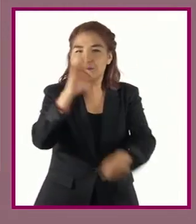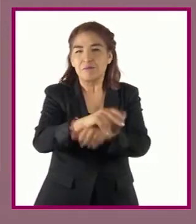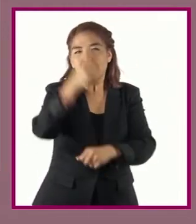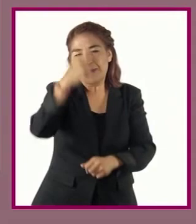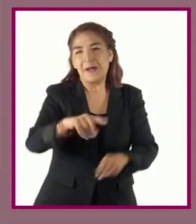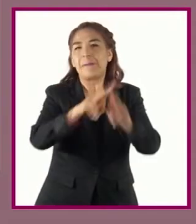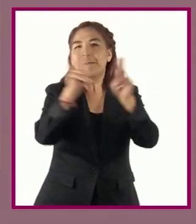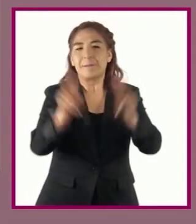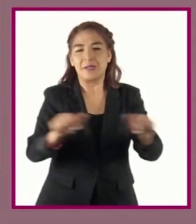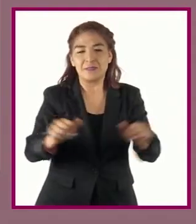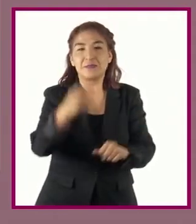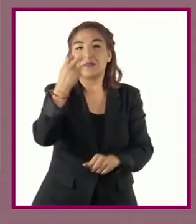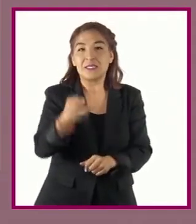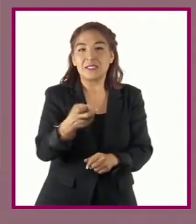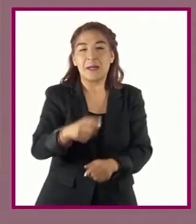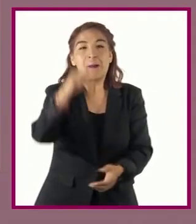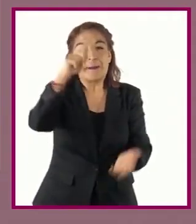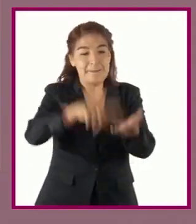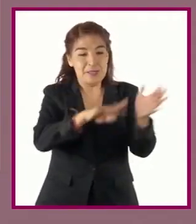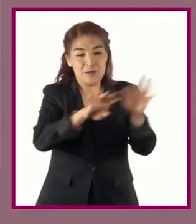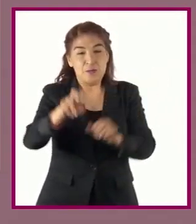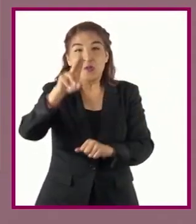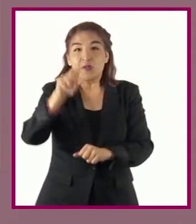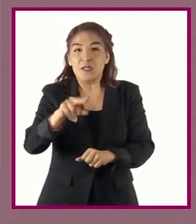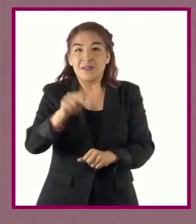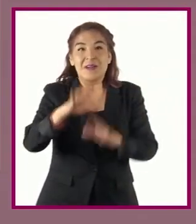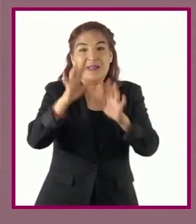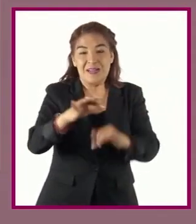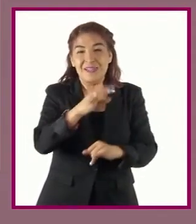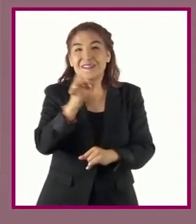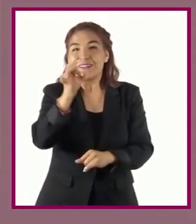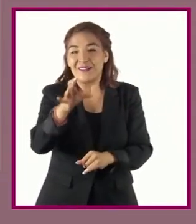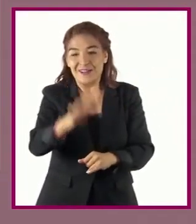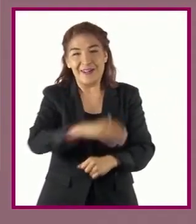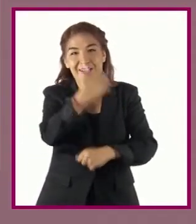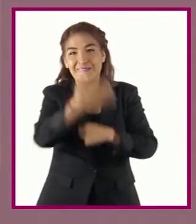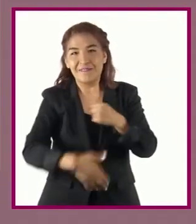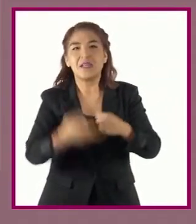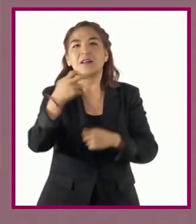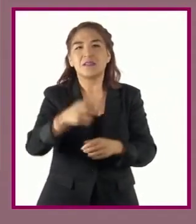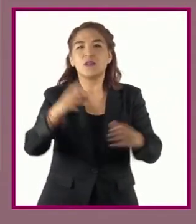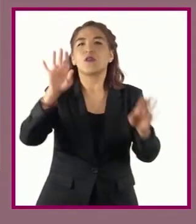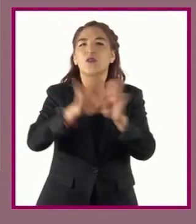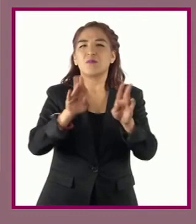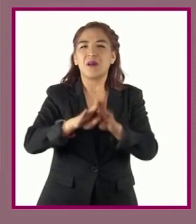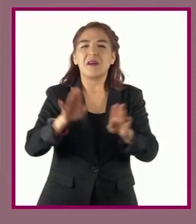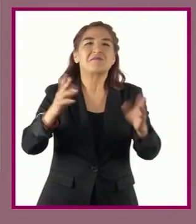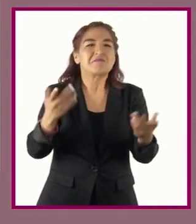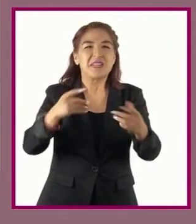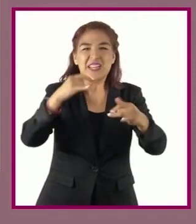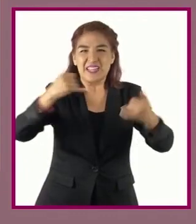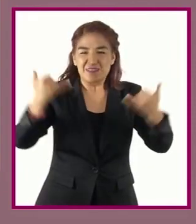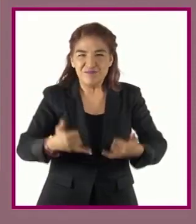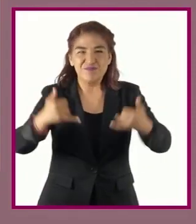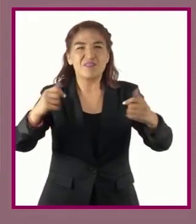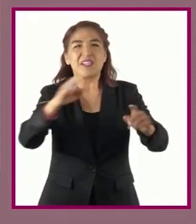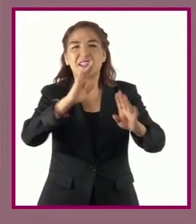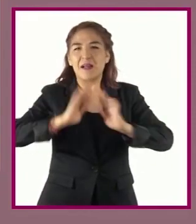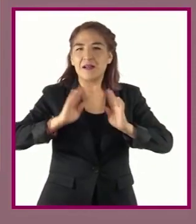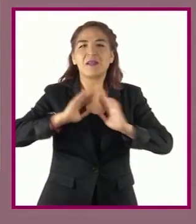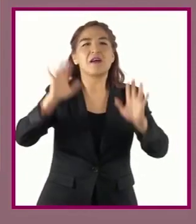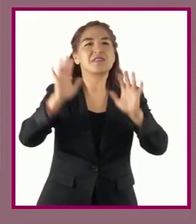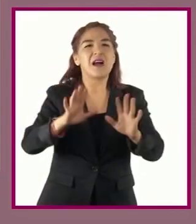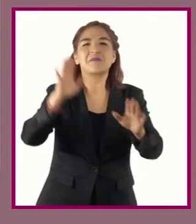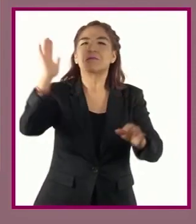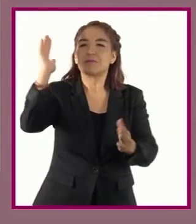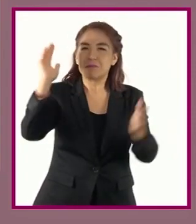pacificación. Desde finales de la década de los 80, la guerra civil de El Salvador se fue debilitando. Las conversaciones de paz se fortalecieron gracias